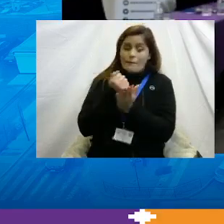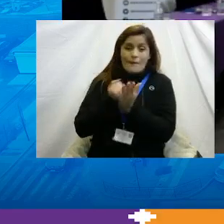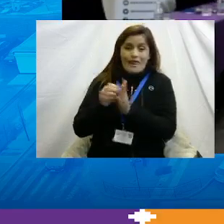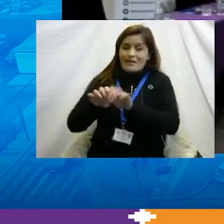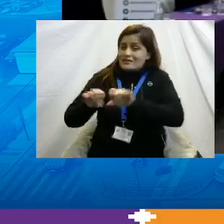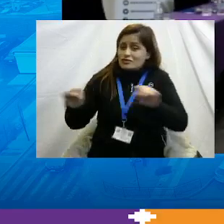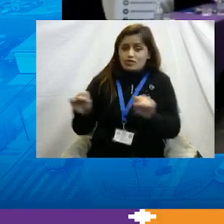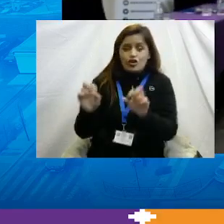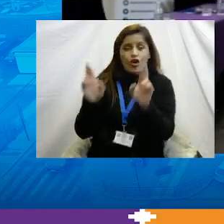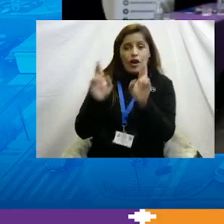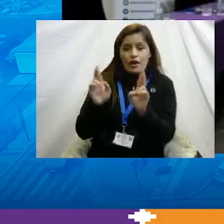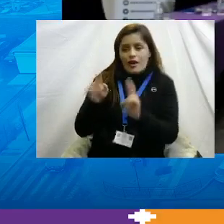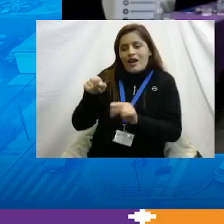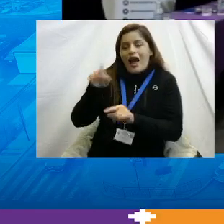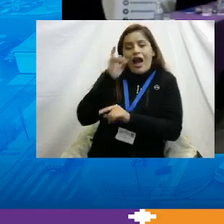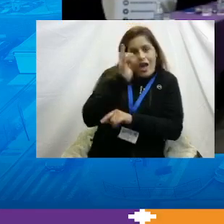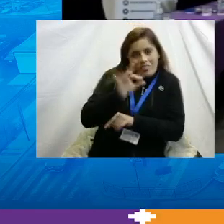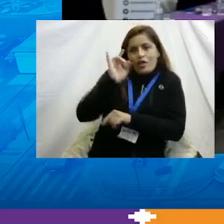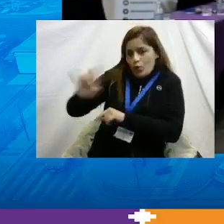situación que les afecta.